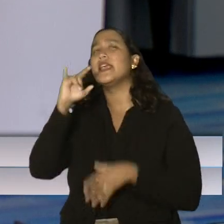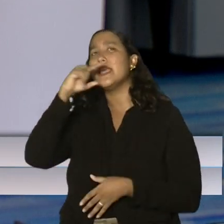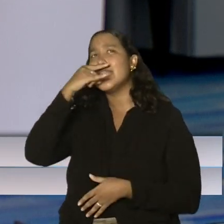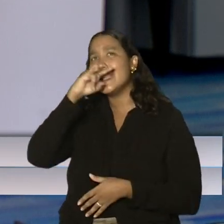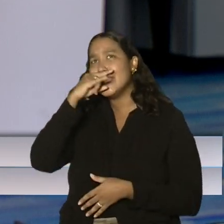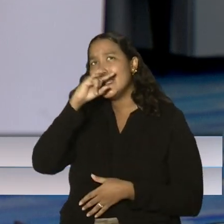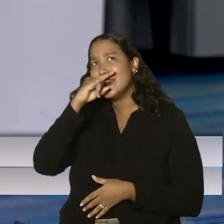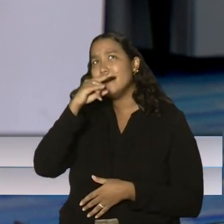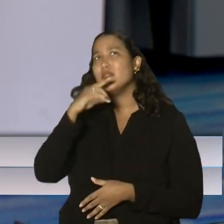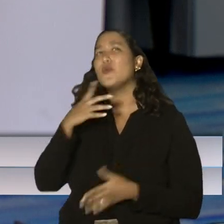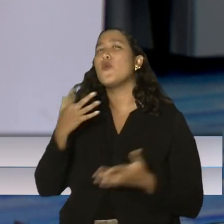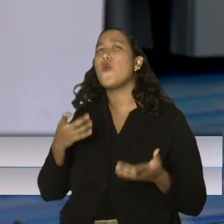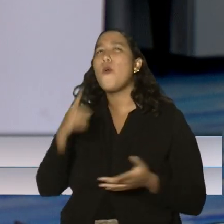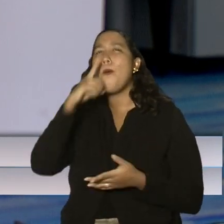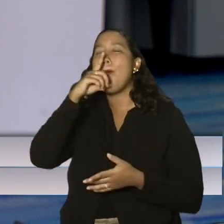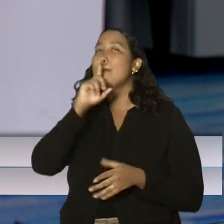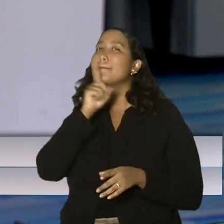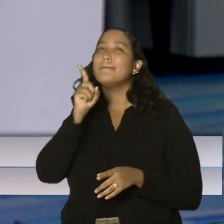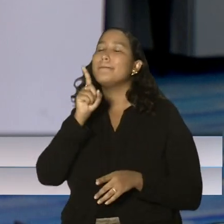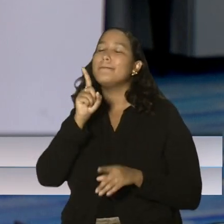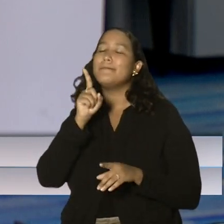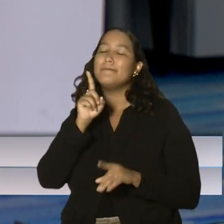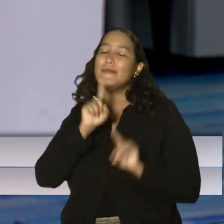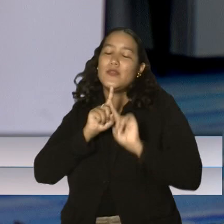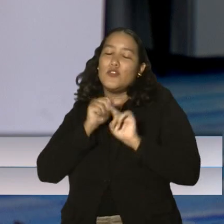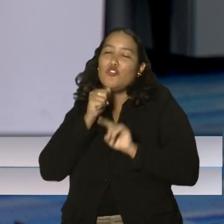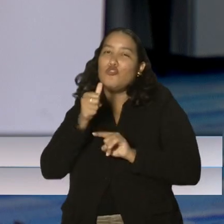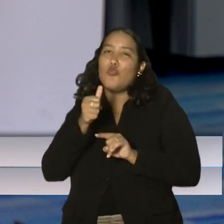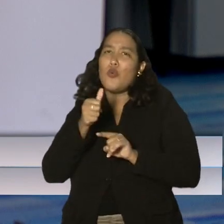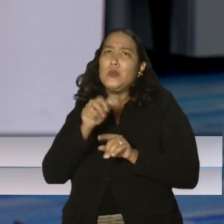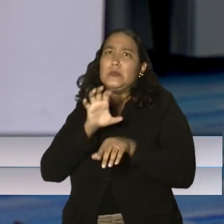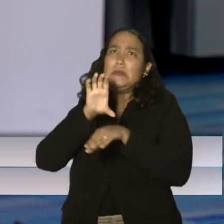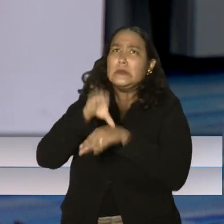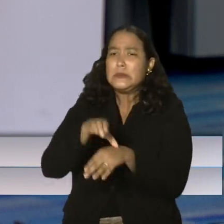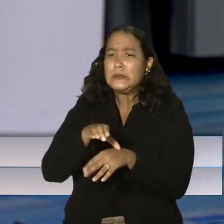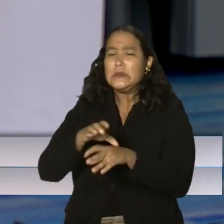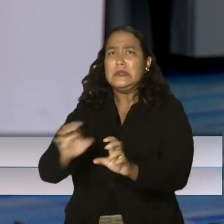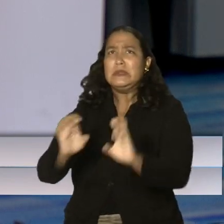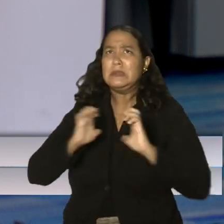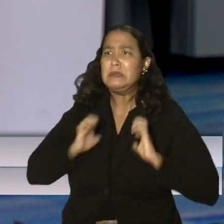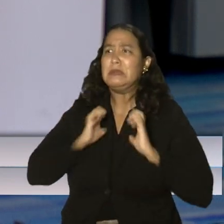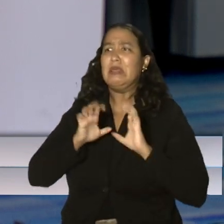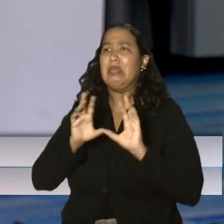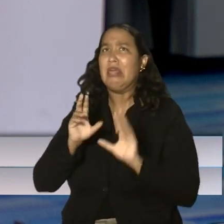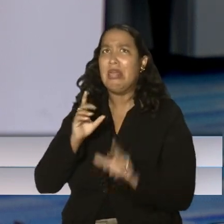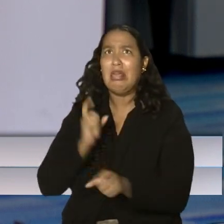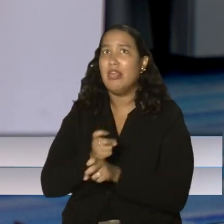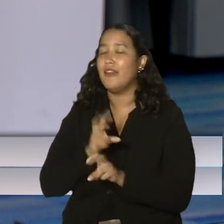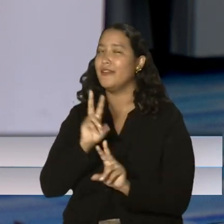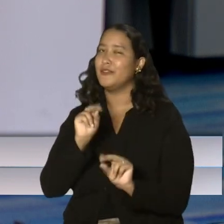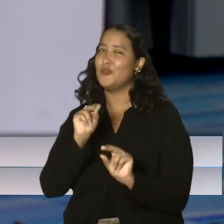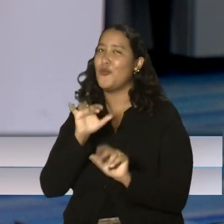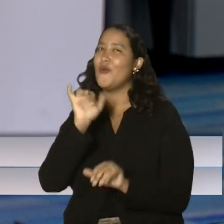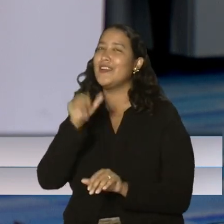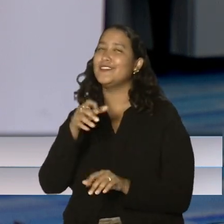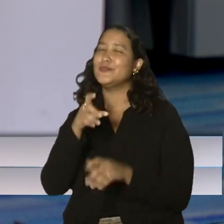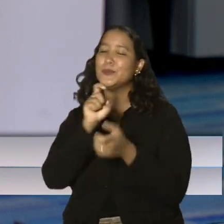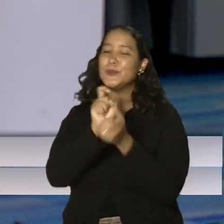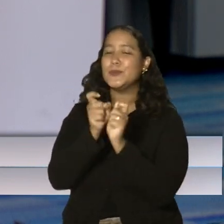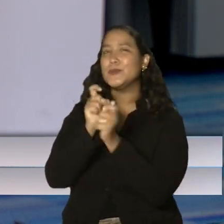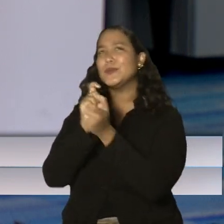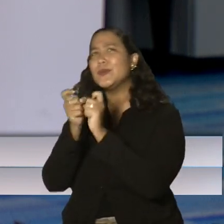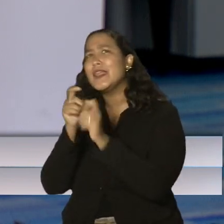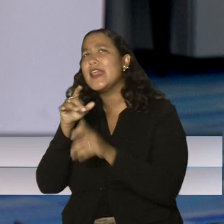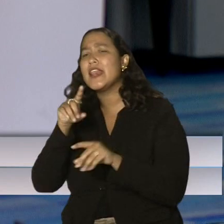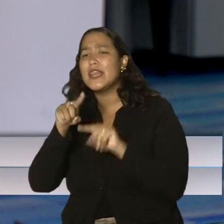lúdica con juegos verdad se adapta a sus diferentes edades tiempo y